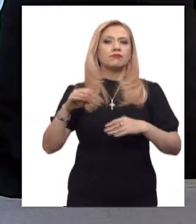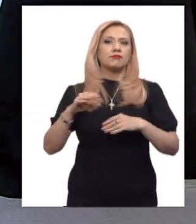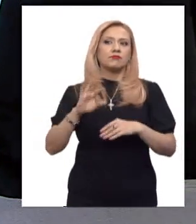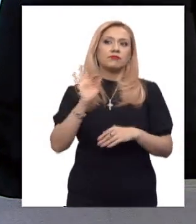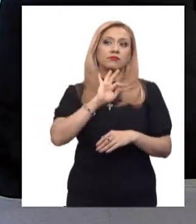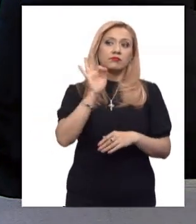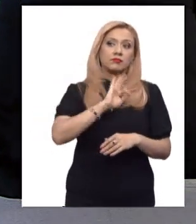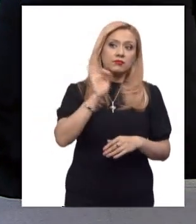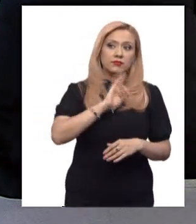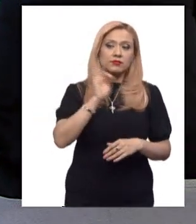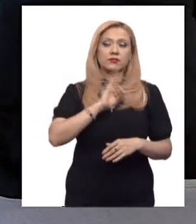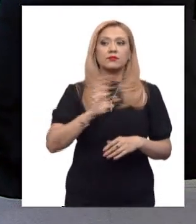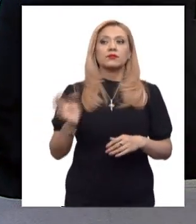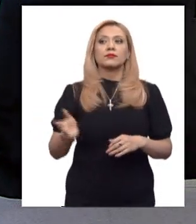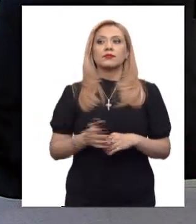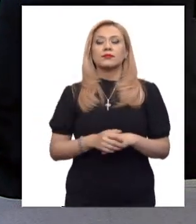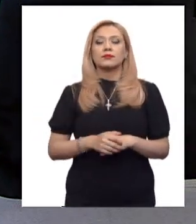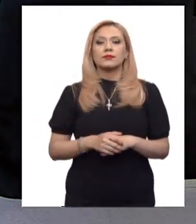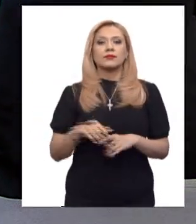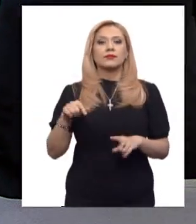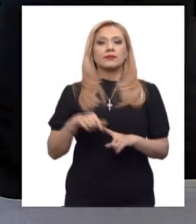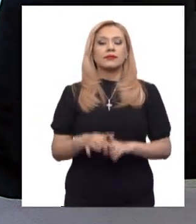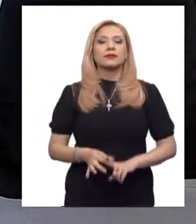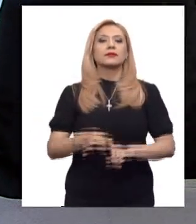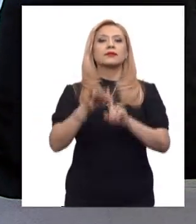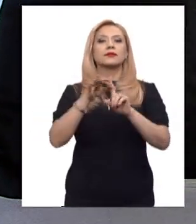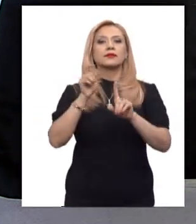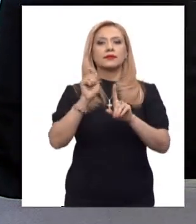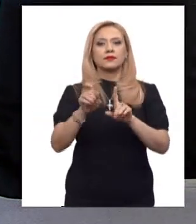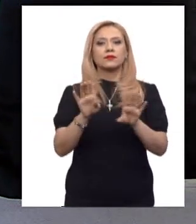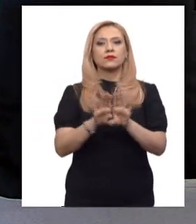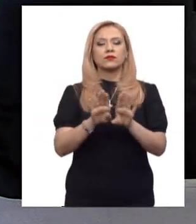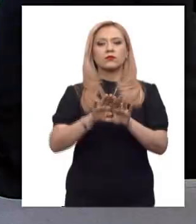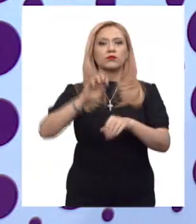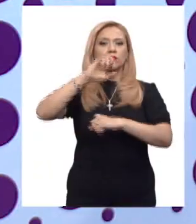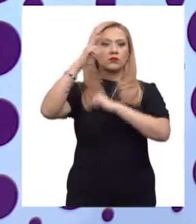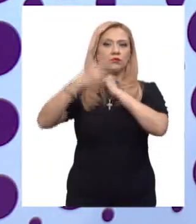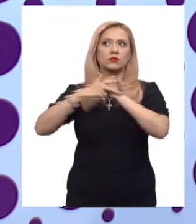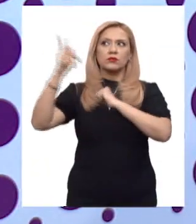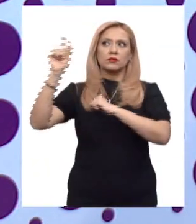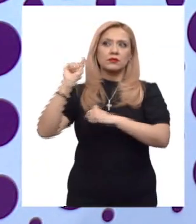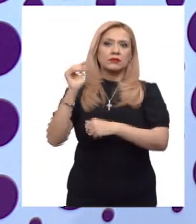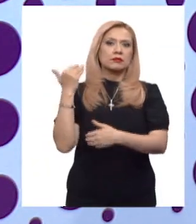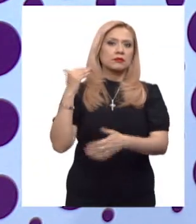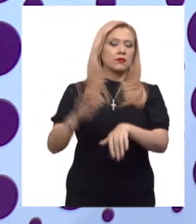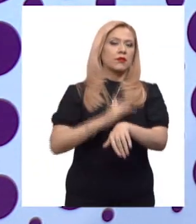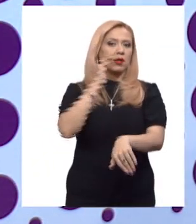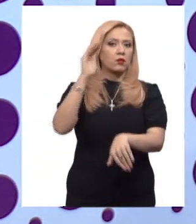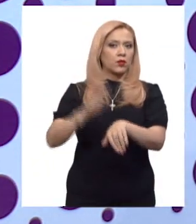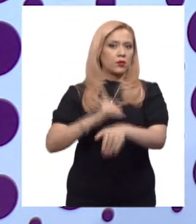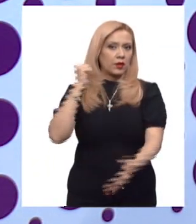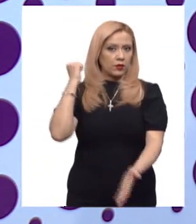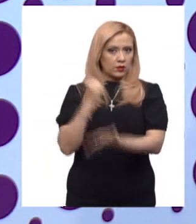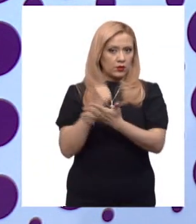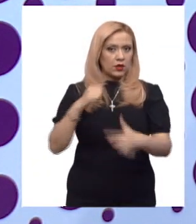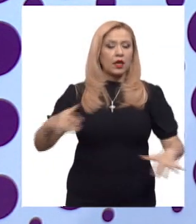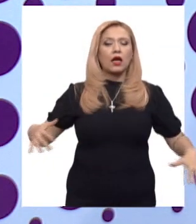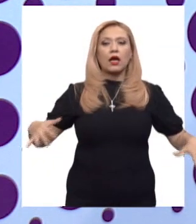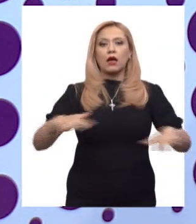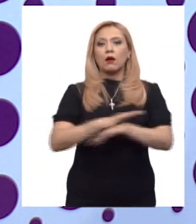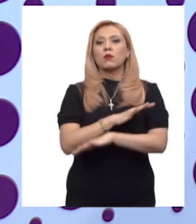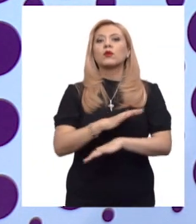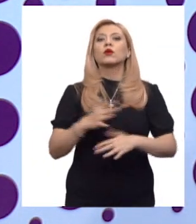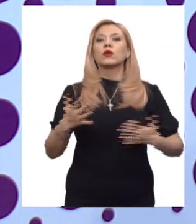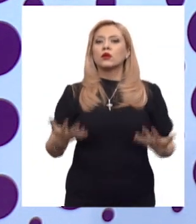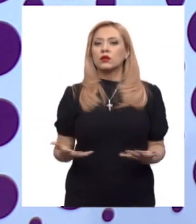mejor un buen punto de partida es la directiva europea que recién se aprobó y concretamente la adaptación que se está